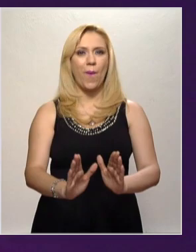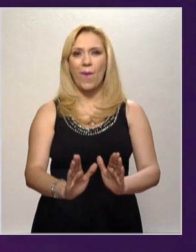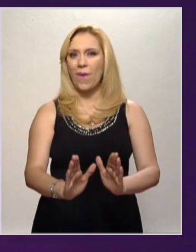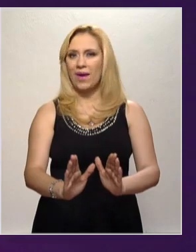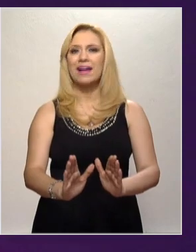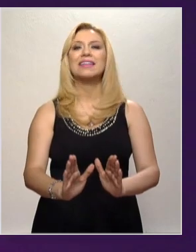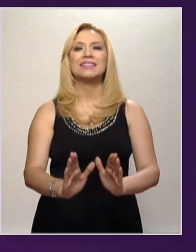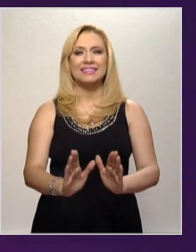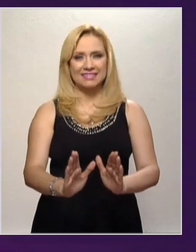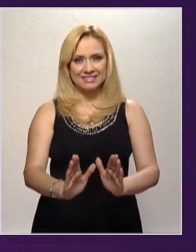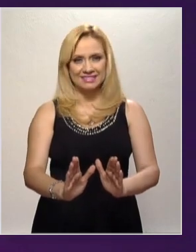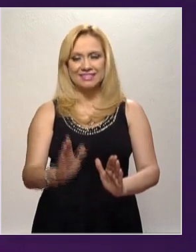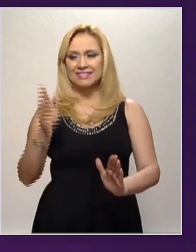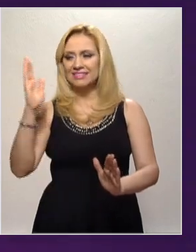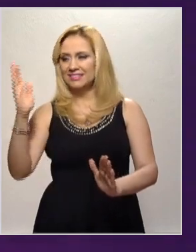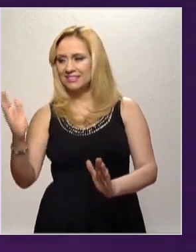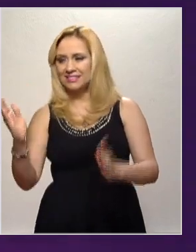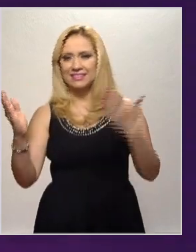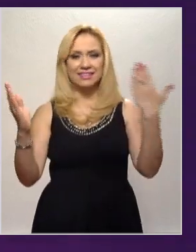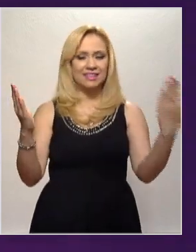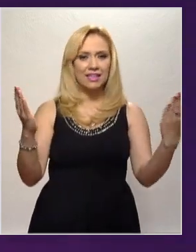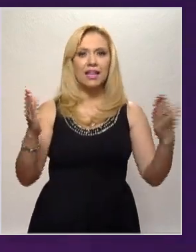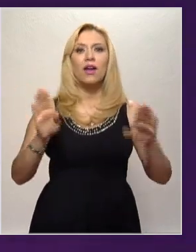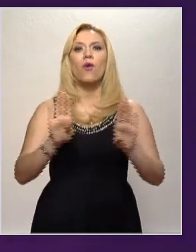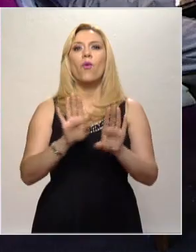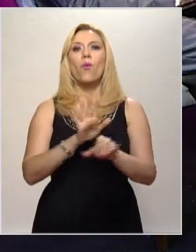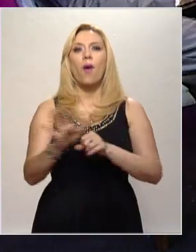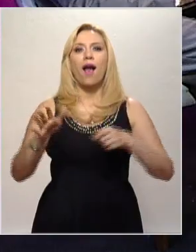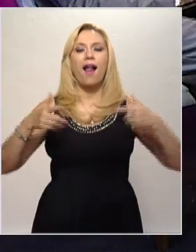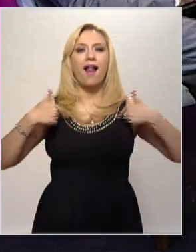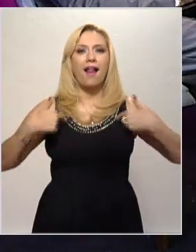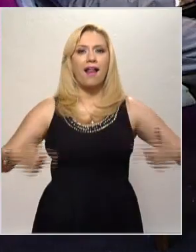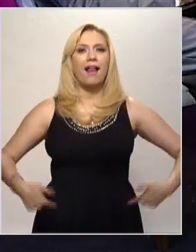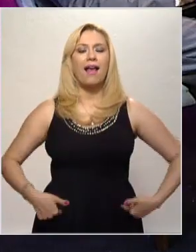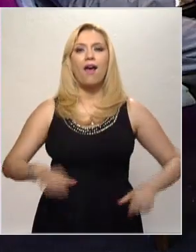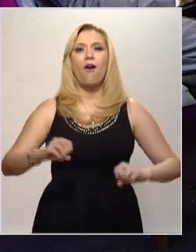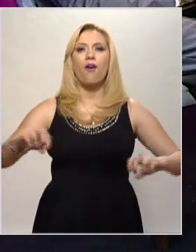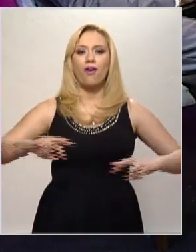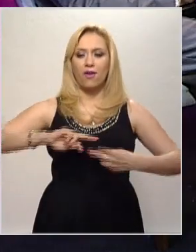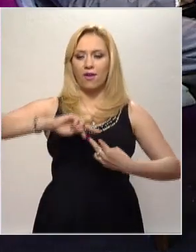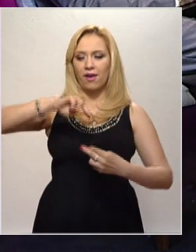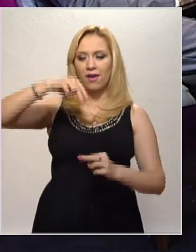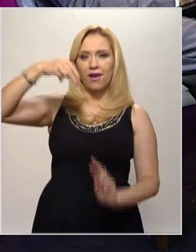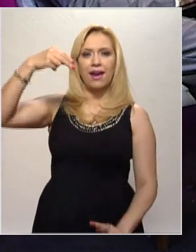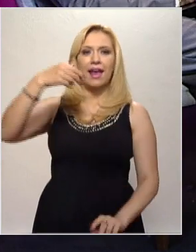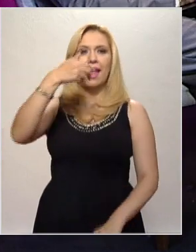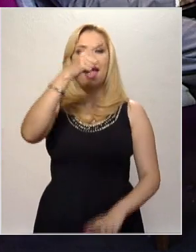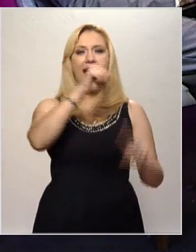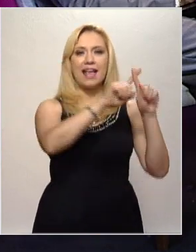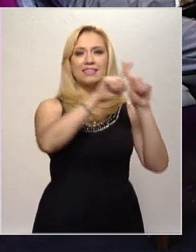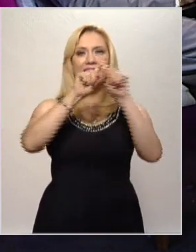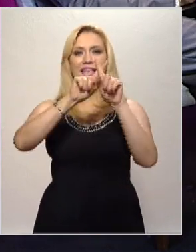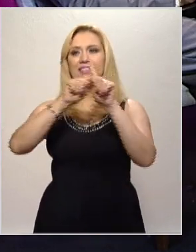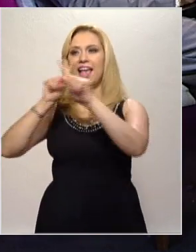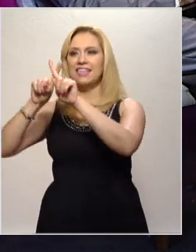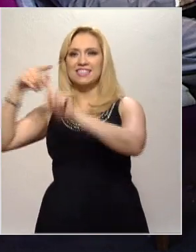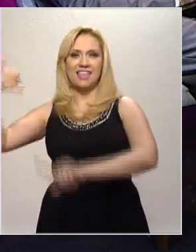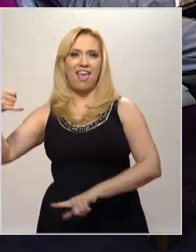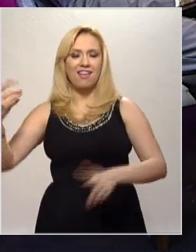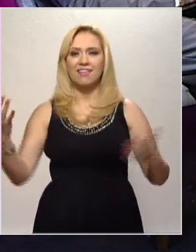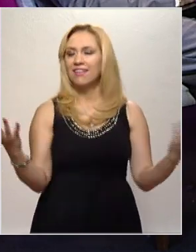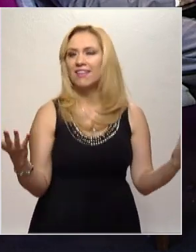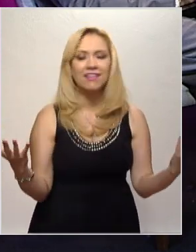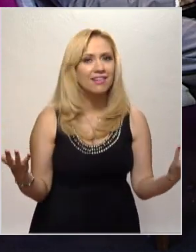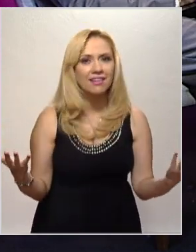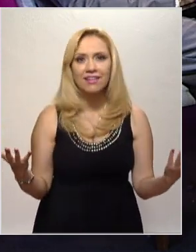el sexo, dependiendo de los genitales o los cromosomas que tenga la persona, y tienen naturalizado, como si viniera